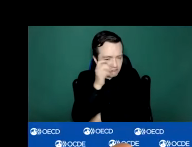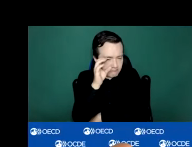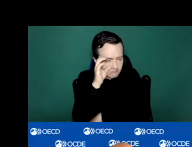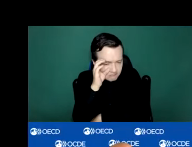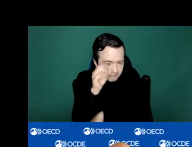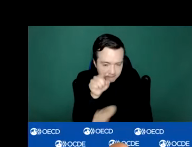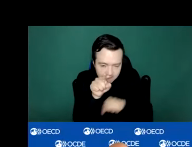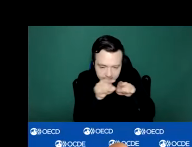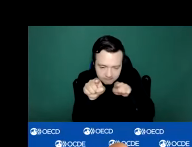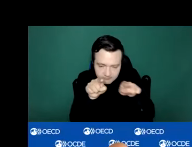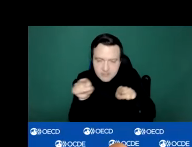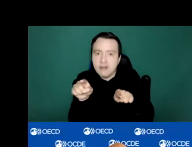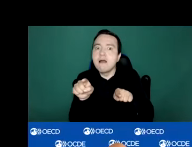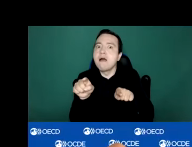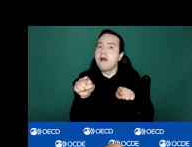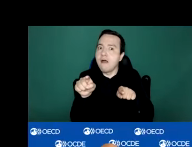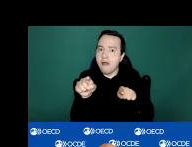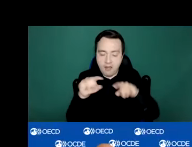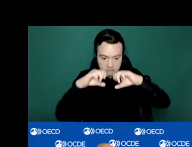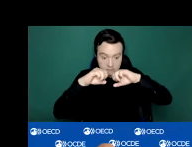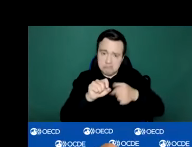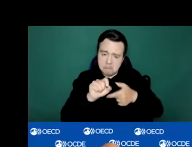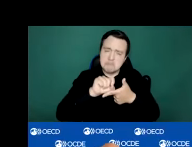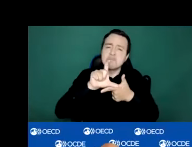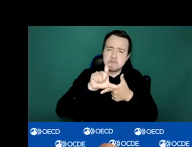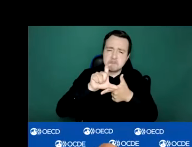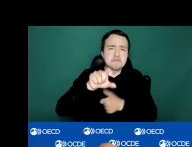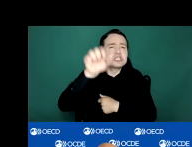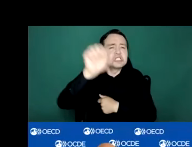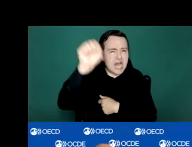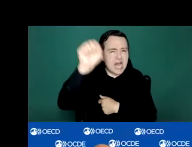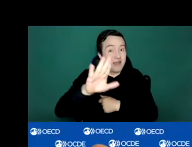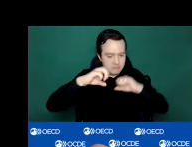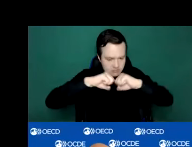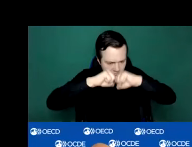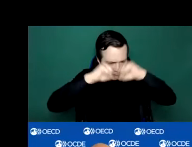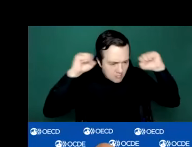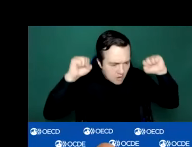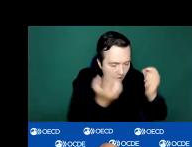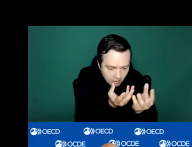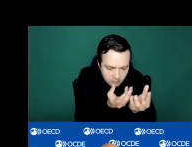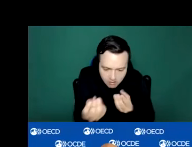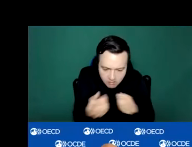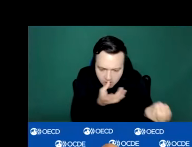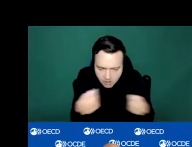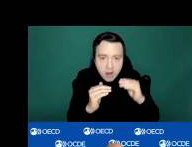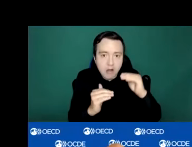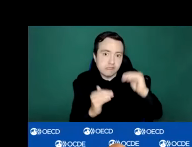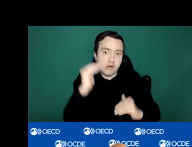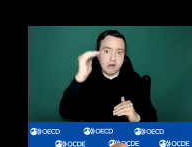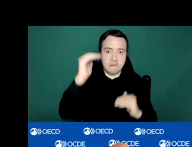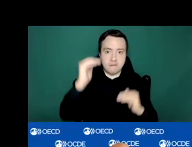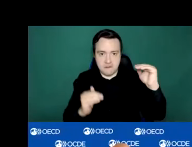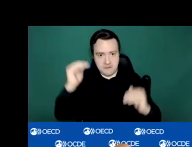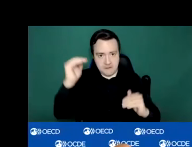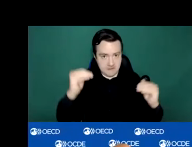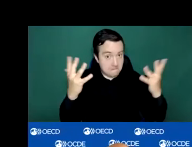niveles de acceso en todas las Américas y esto abarca del 44%